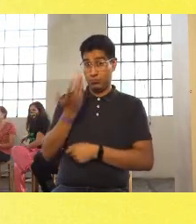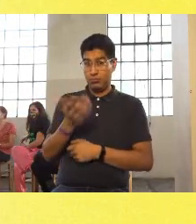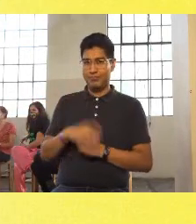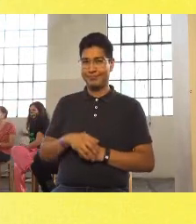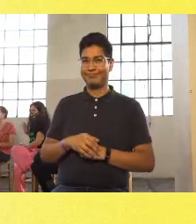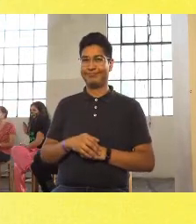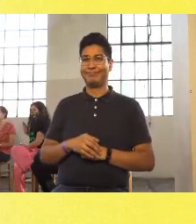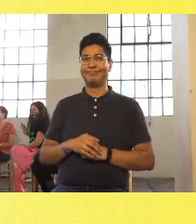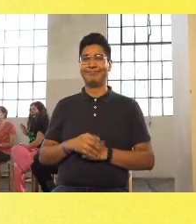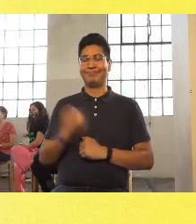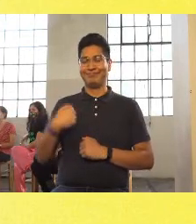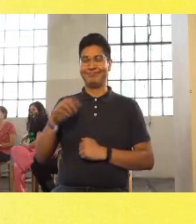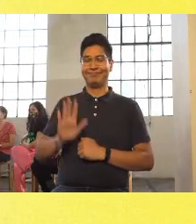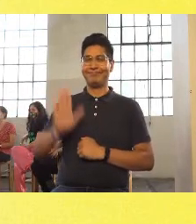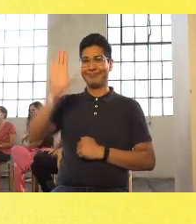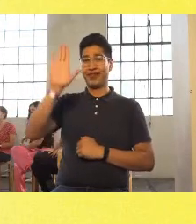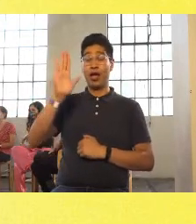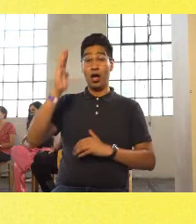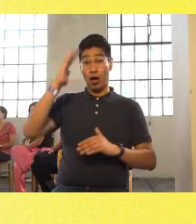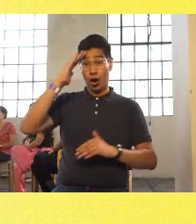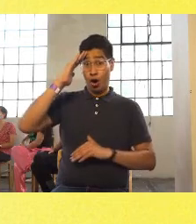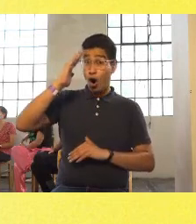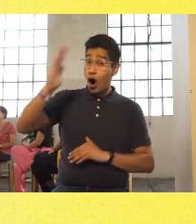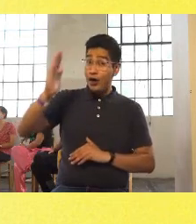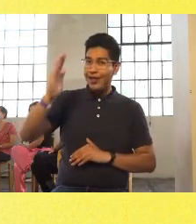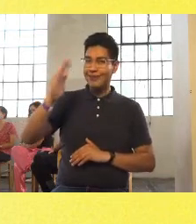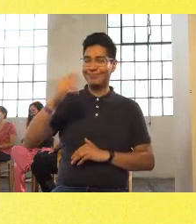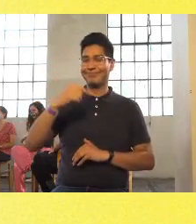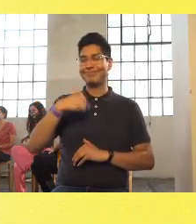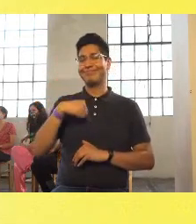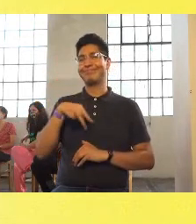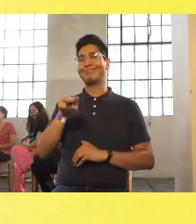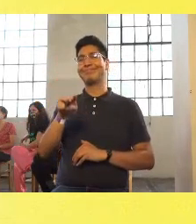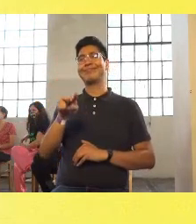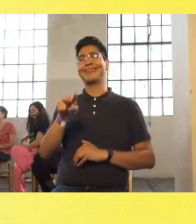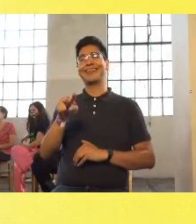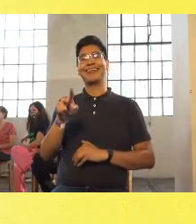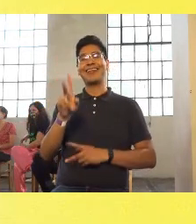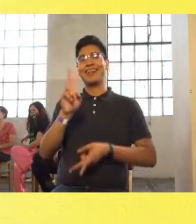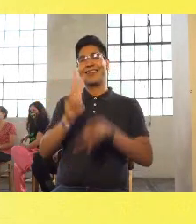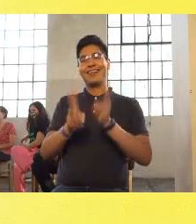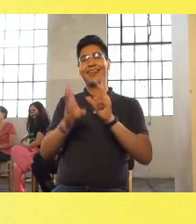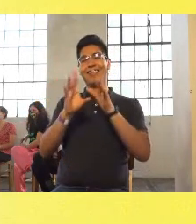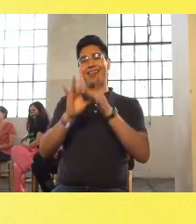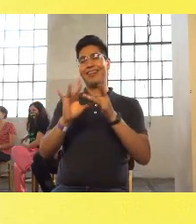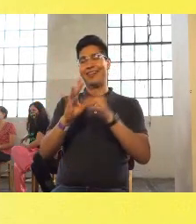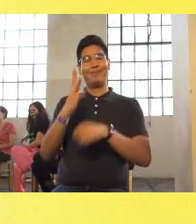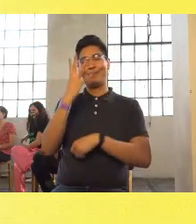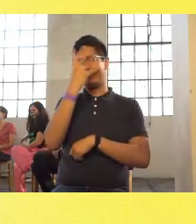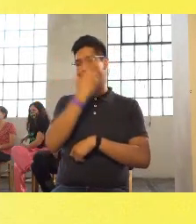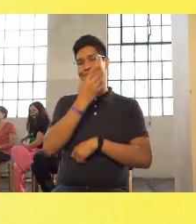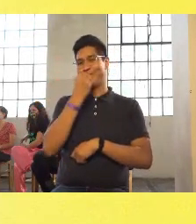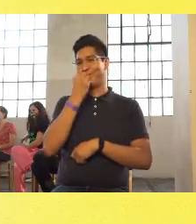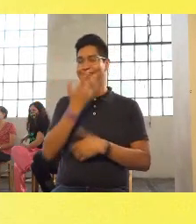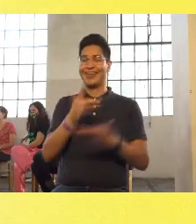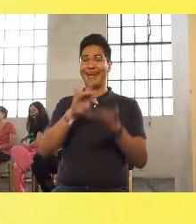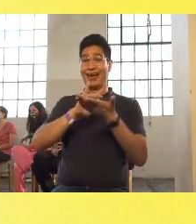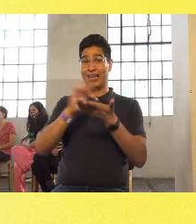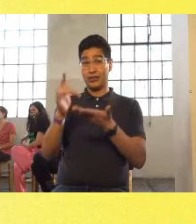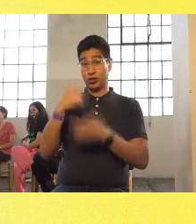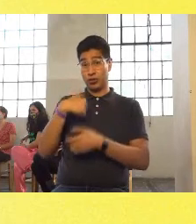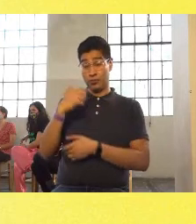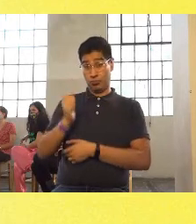Hola, qué empoderante y pues como súper bonito escucharles. Muchísimas gracias a todos. Y pues nada, mi